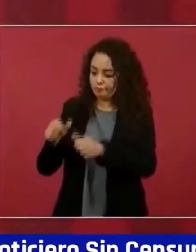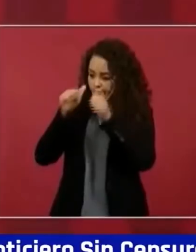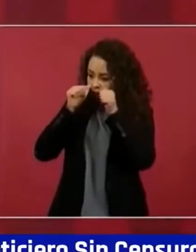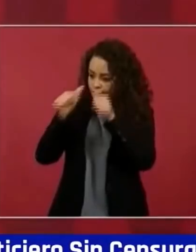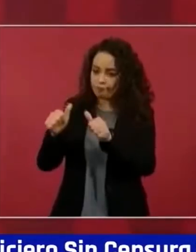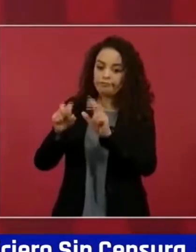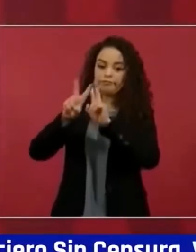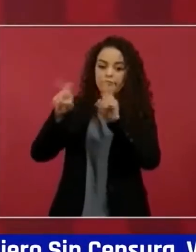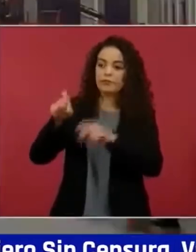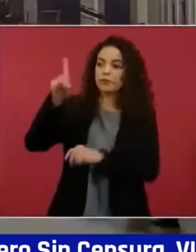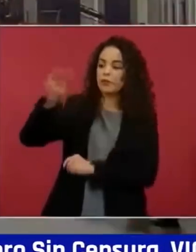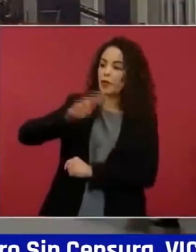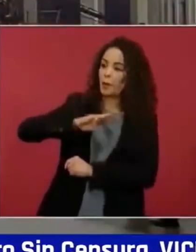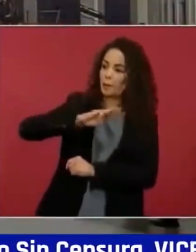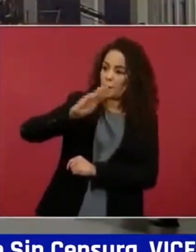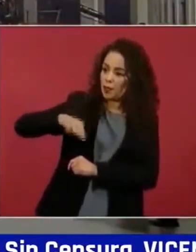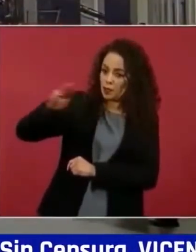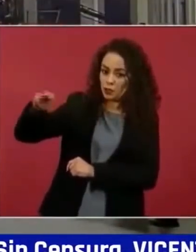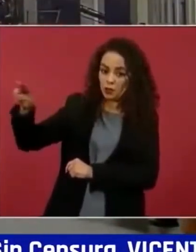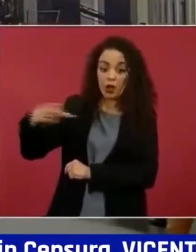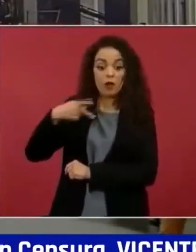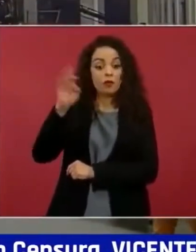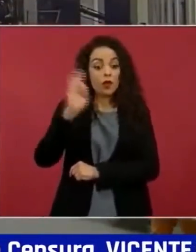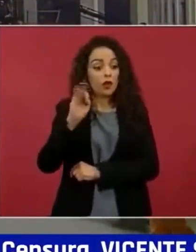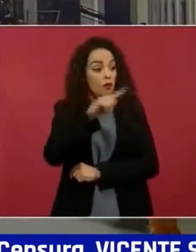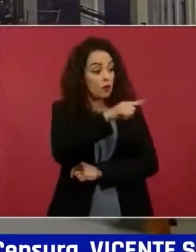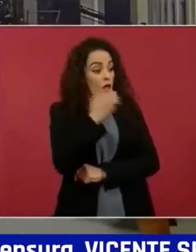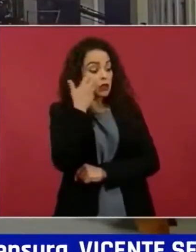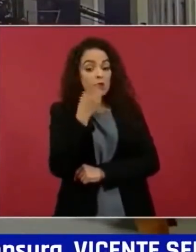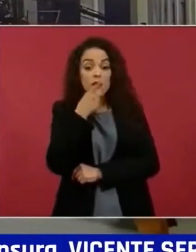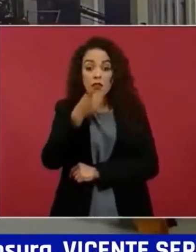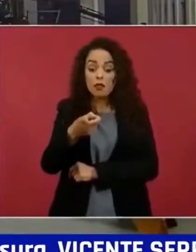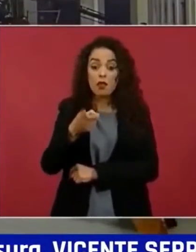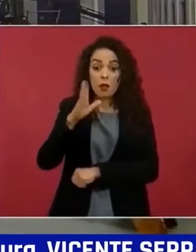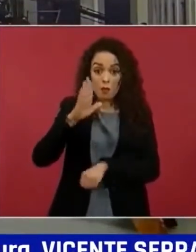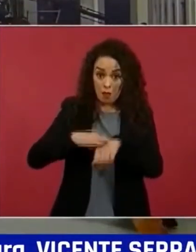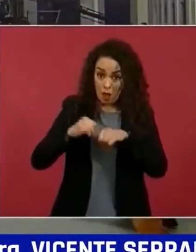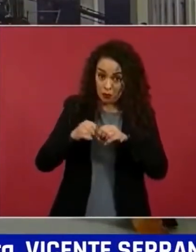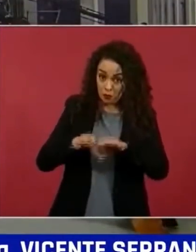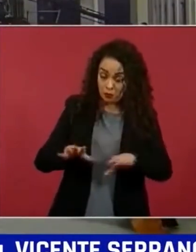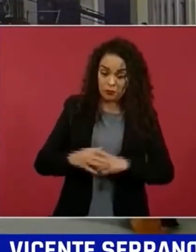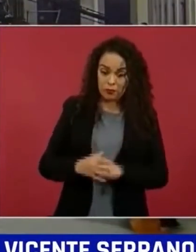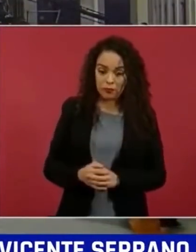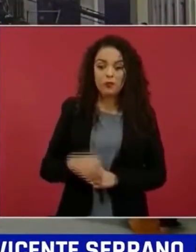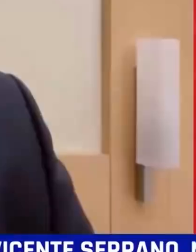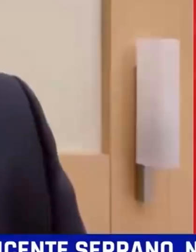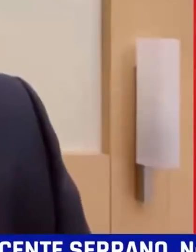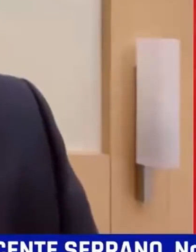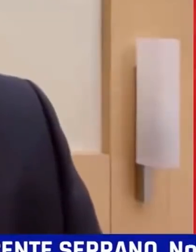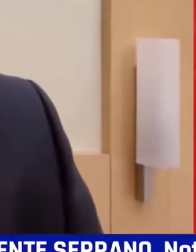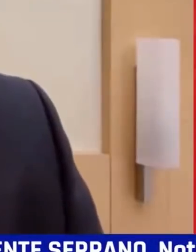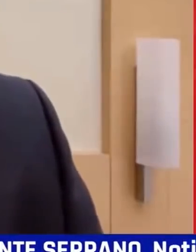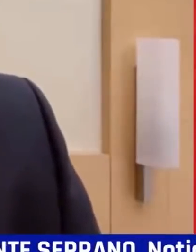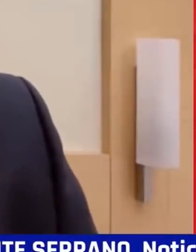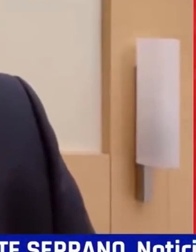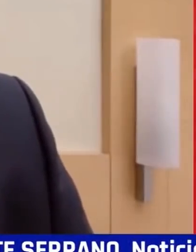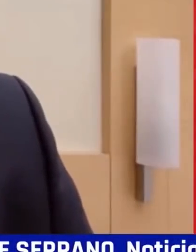quieres dar más información. ¿Y habría una estrategia especial como se hizo en Zacatecas para Michoacán o no se tiene